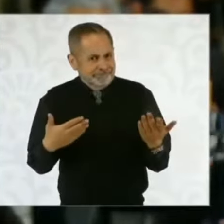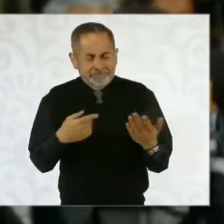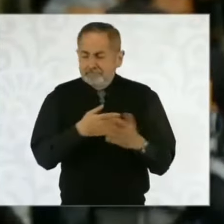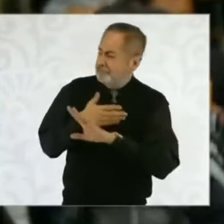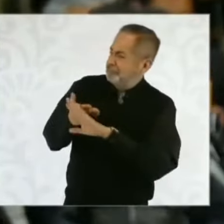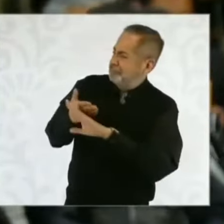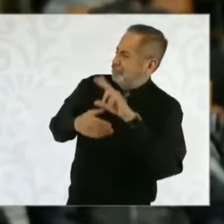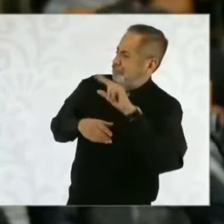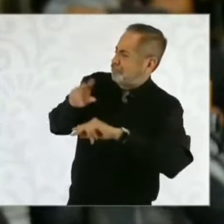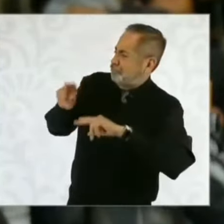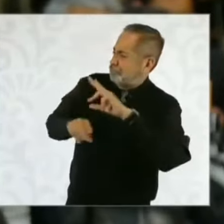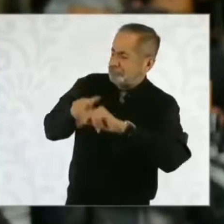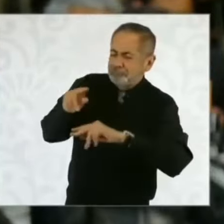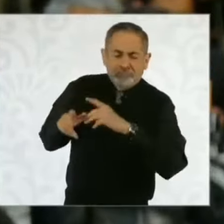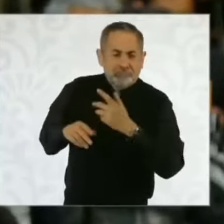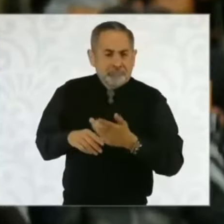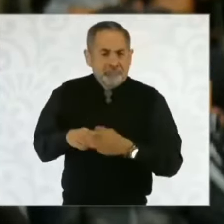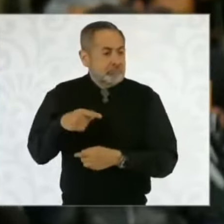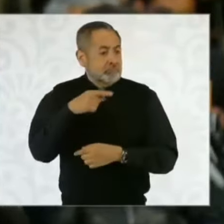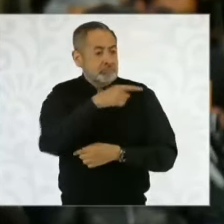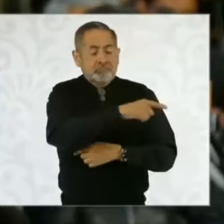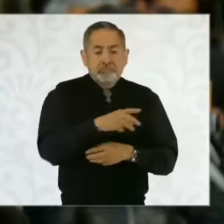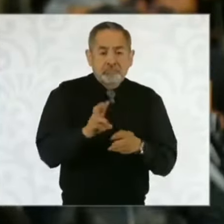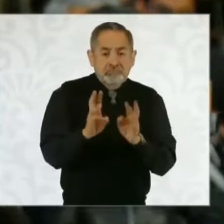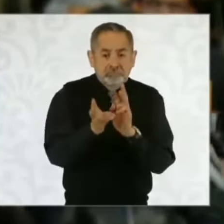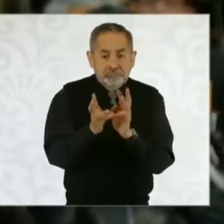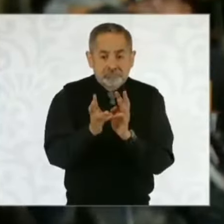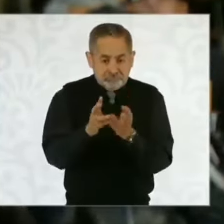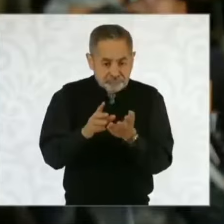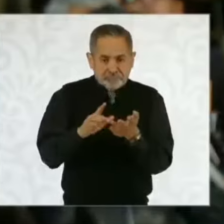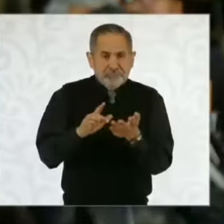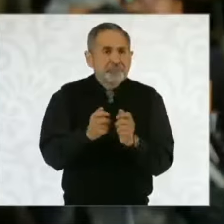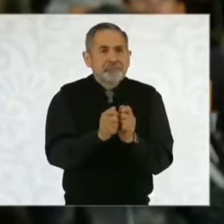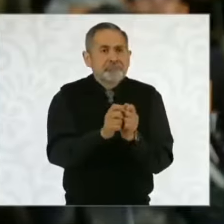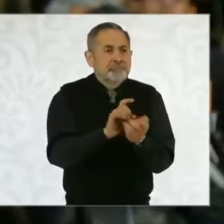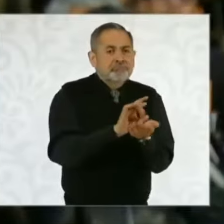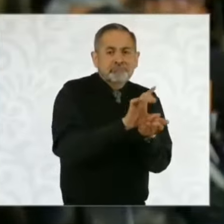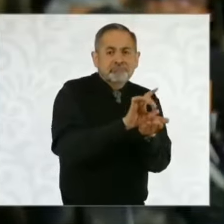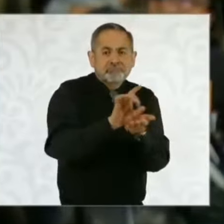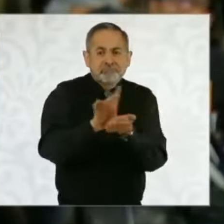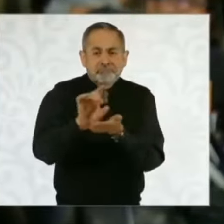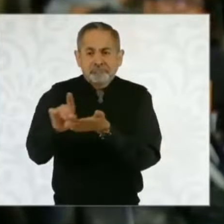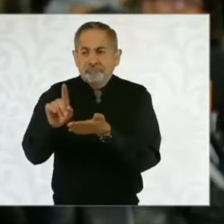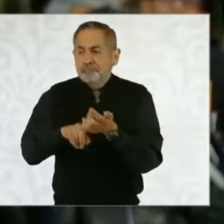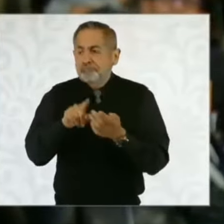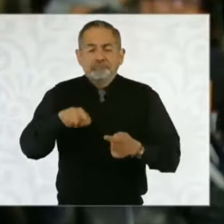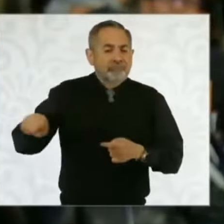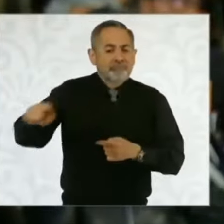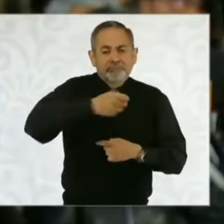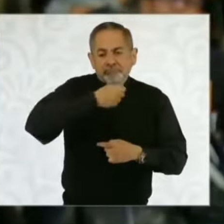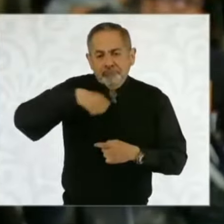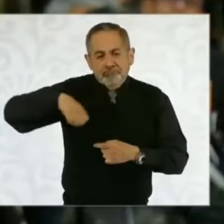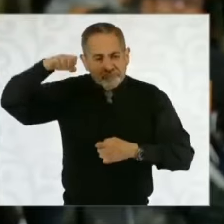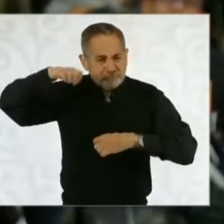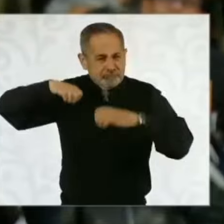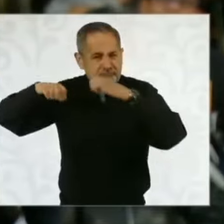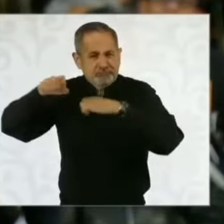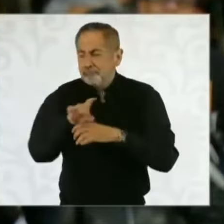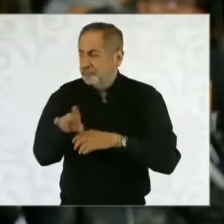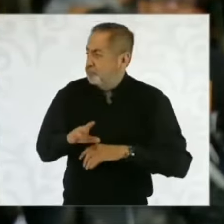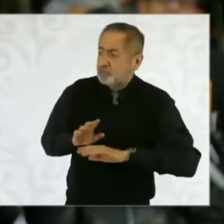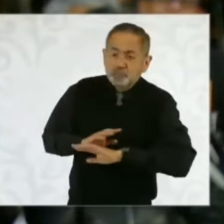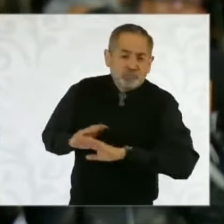están enviando mensajes de WhatsApp y en varias redes a los adultos mayores diciéndoles que